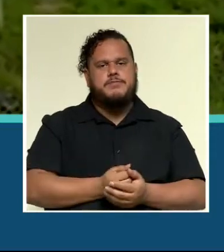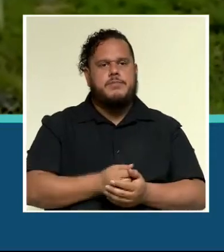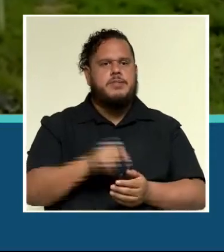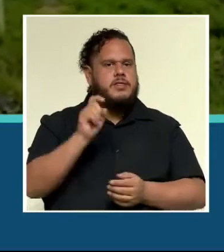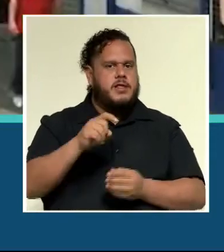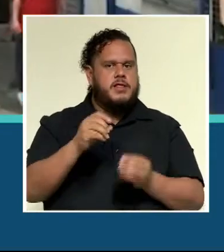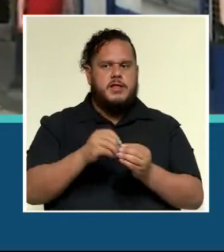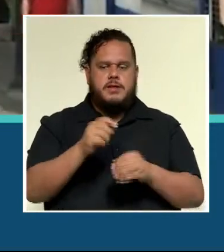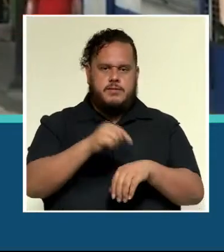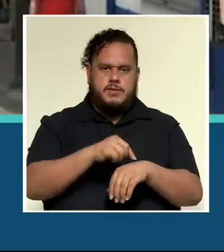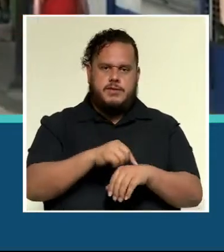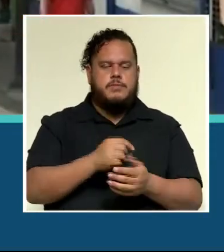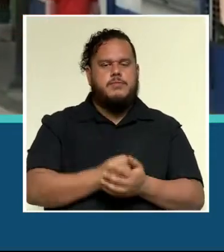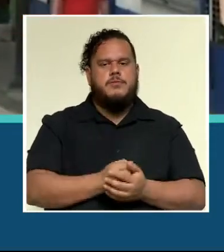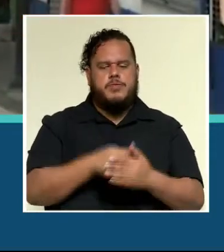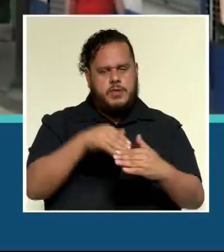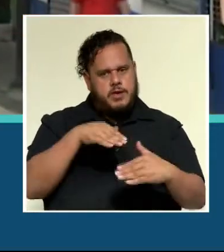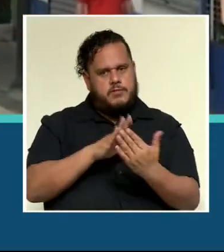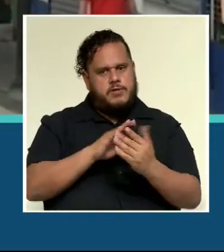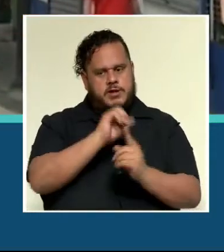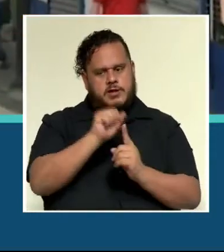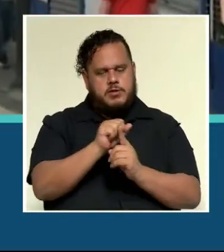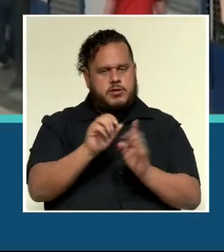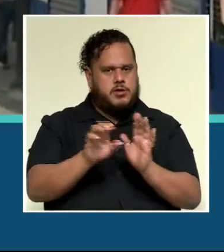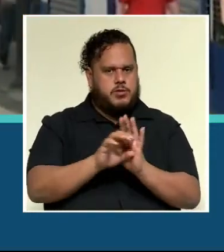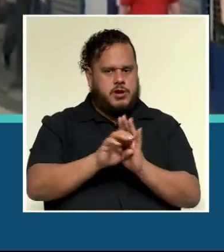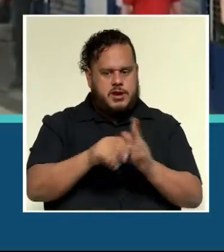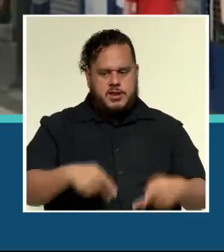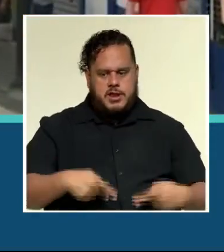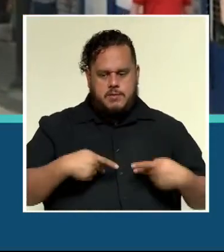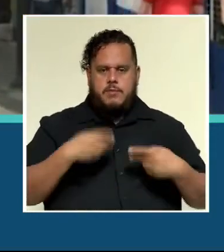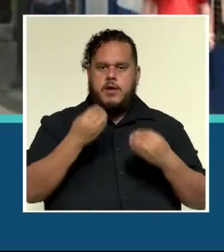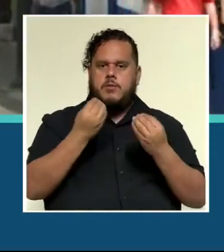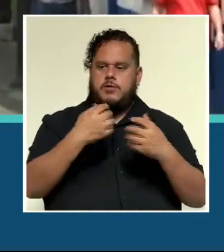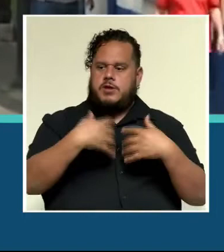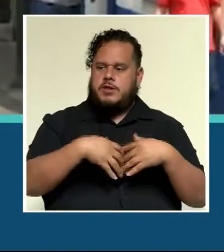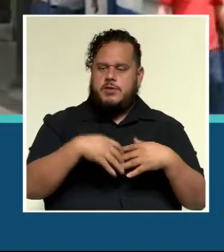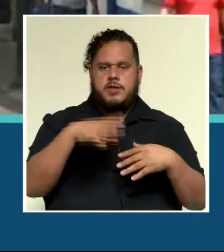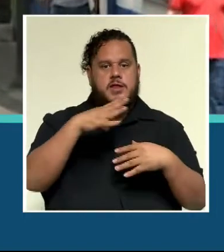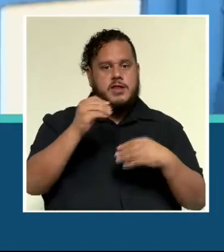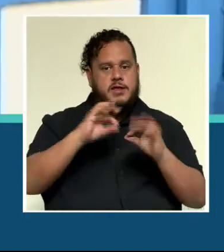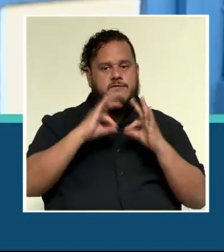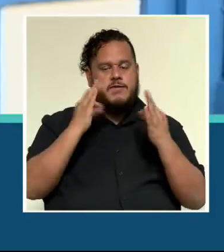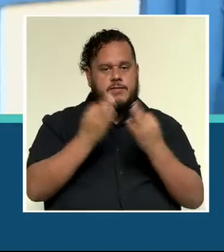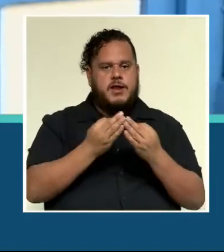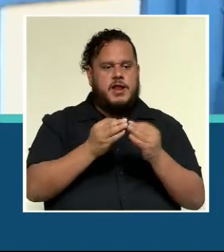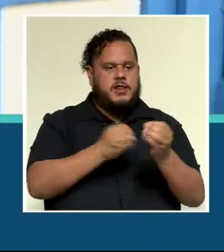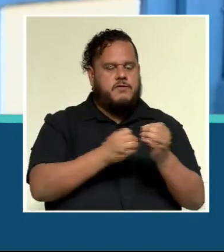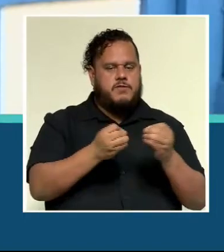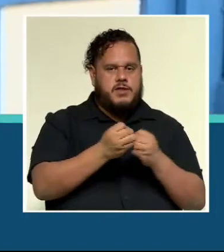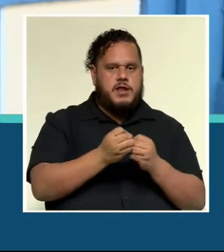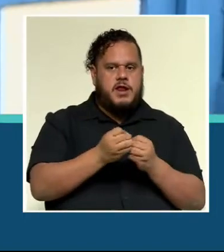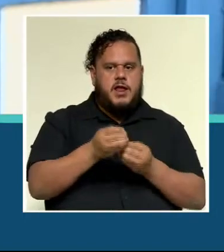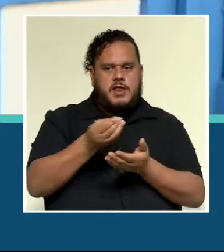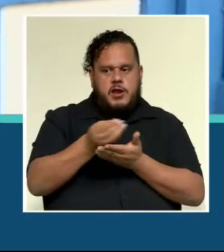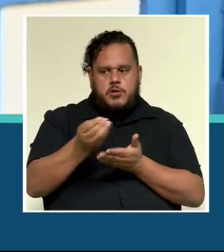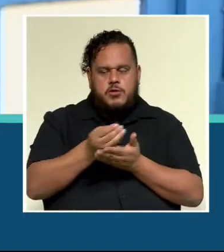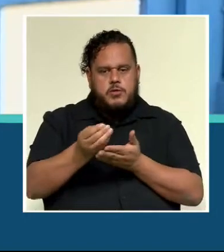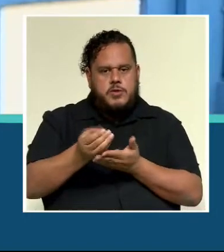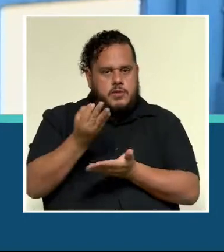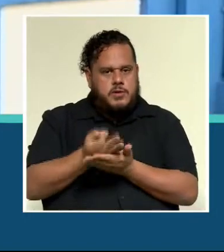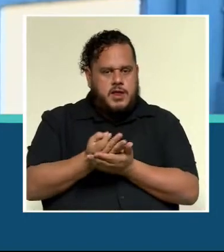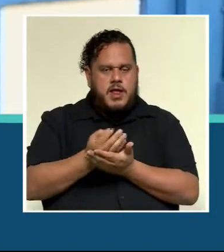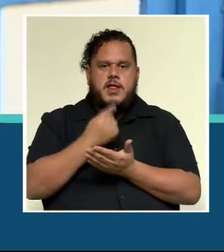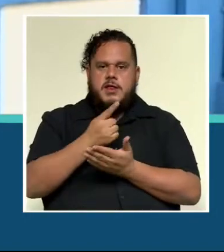de más tiempo. Ante situaciones como las que viven muchas empresas y familias, la Oficina del Consumidor Financiero pide a los ciudadanos que deben